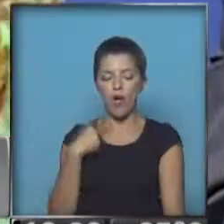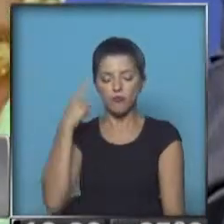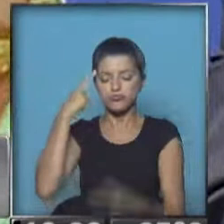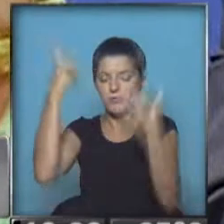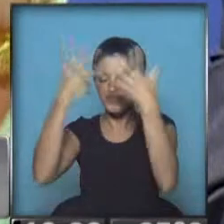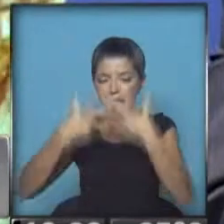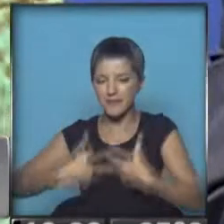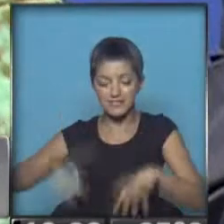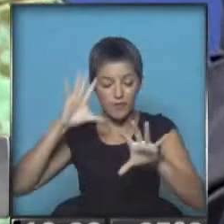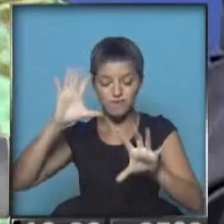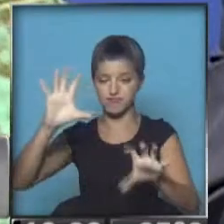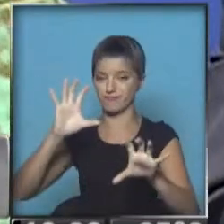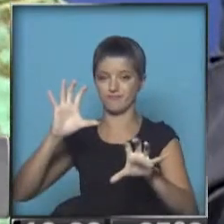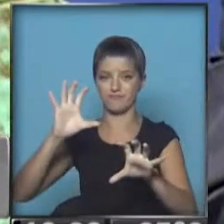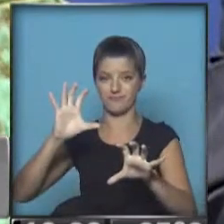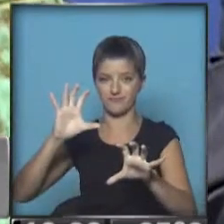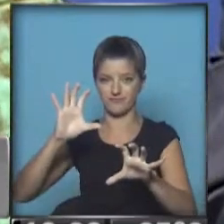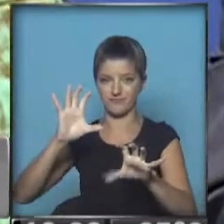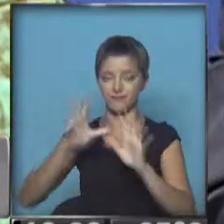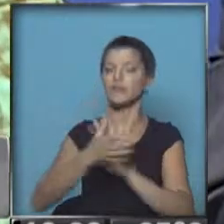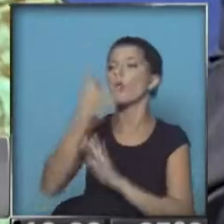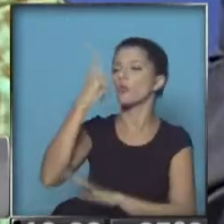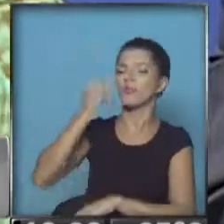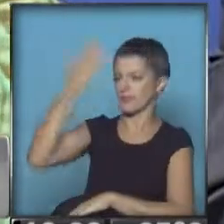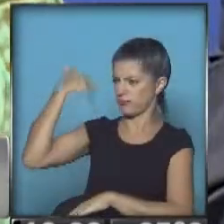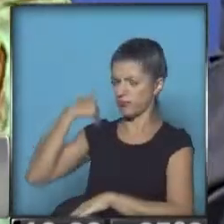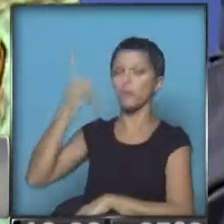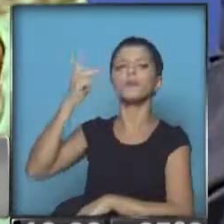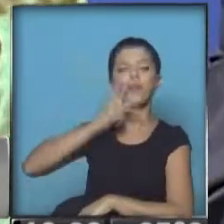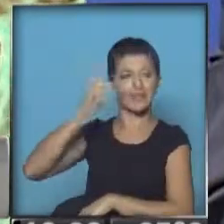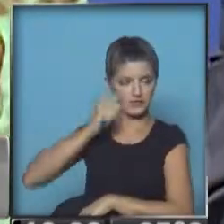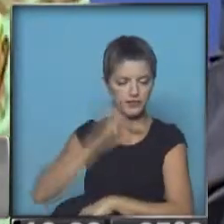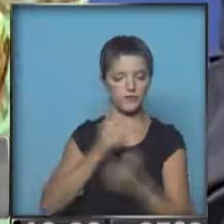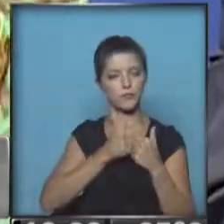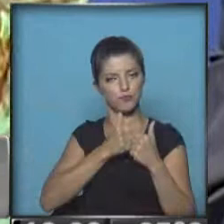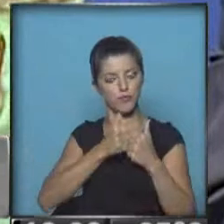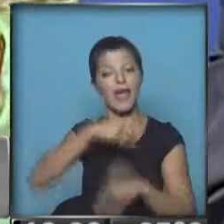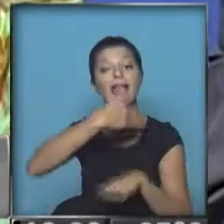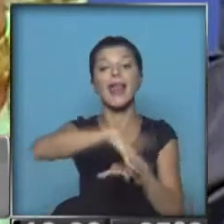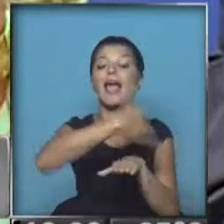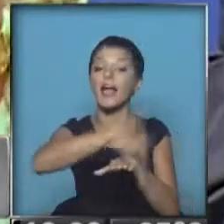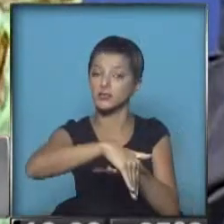momento, me vino a la mente, veníamos con Néstor del partido por la calle,